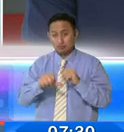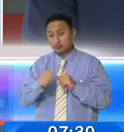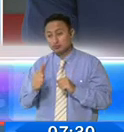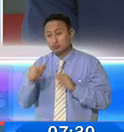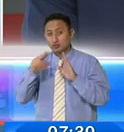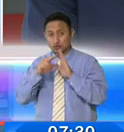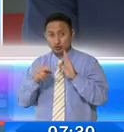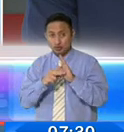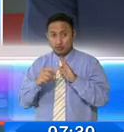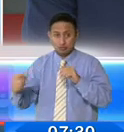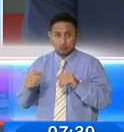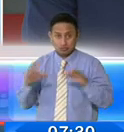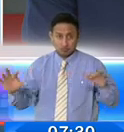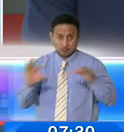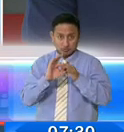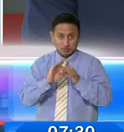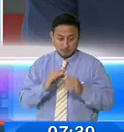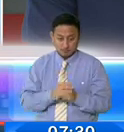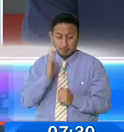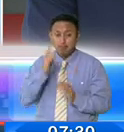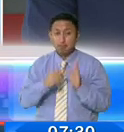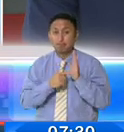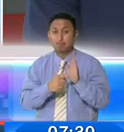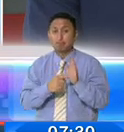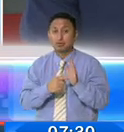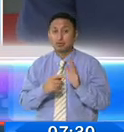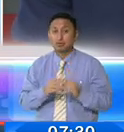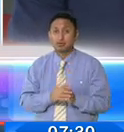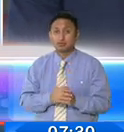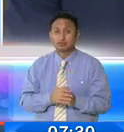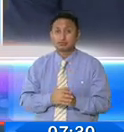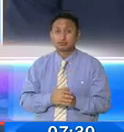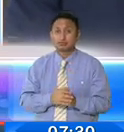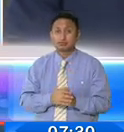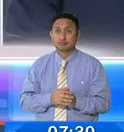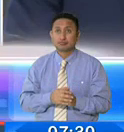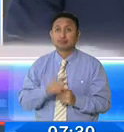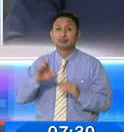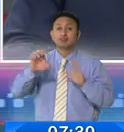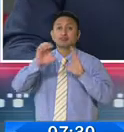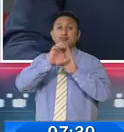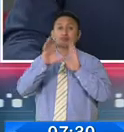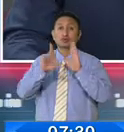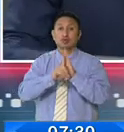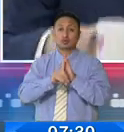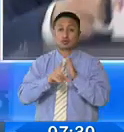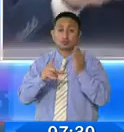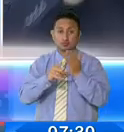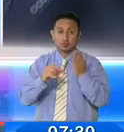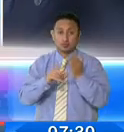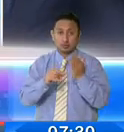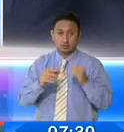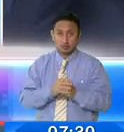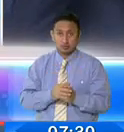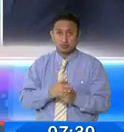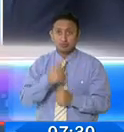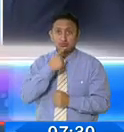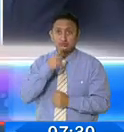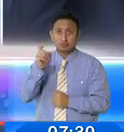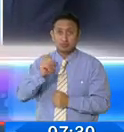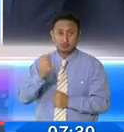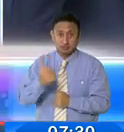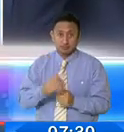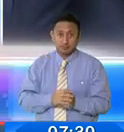están vigentes. Por ejemplo, el Código Monetario y Financiero Una de las cosas que exige es tener